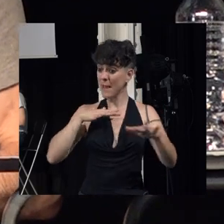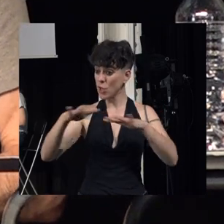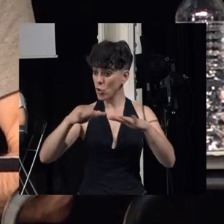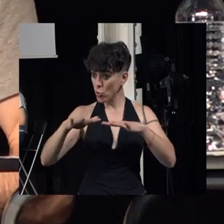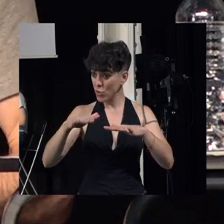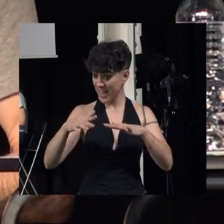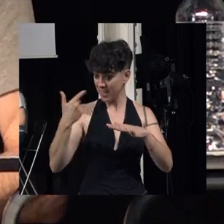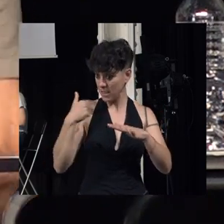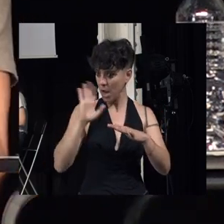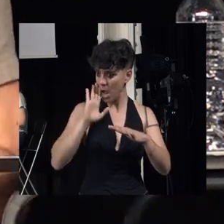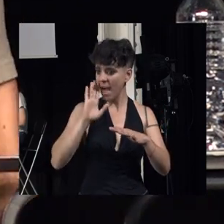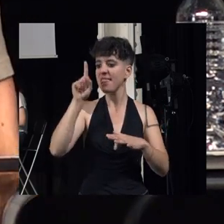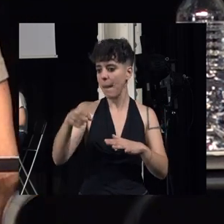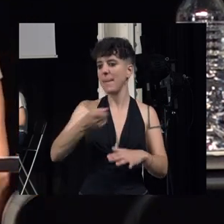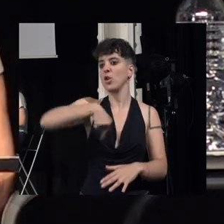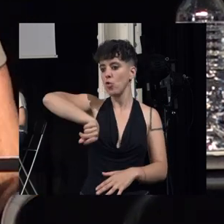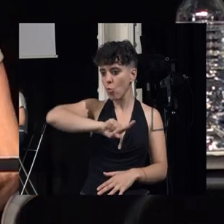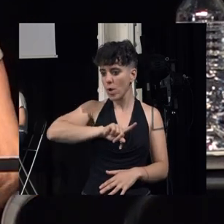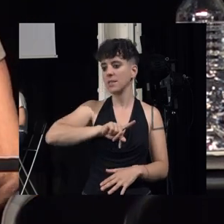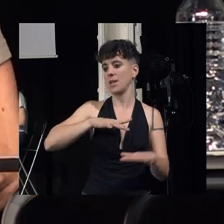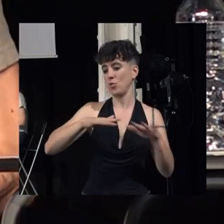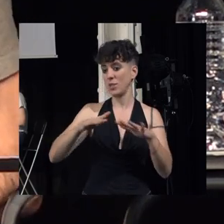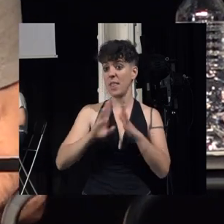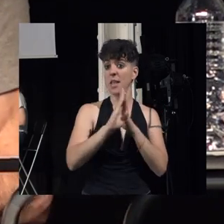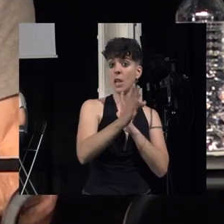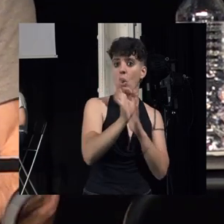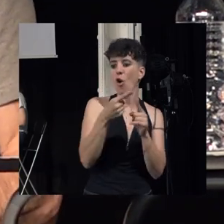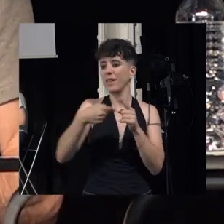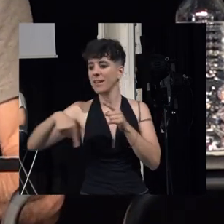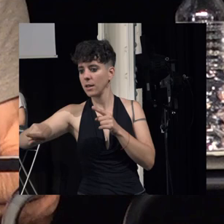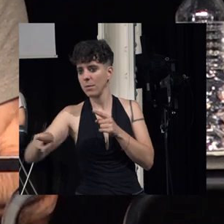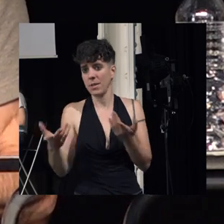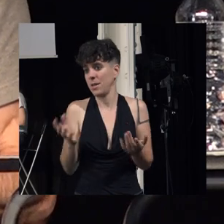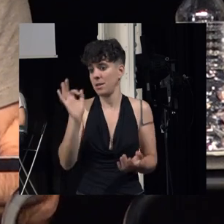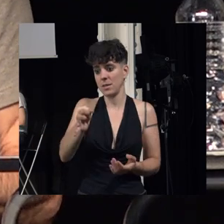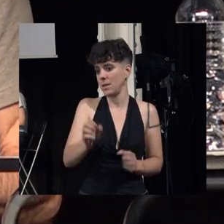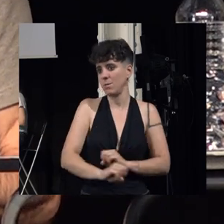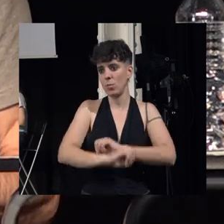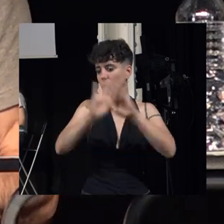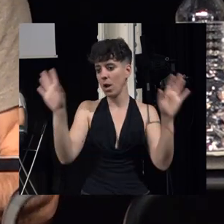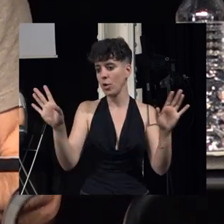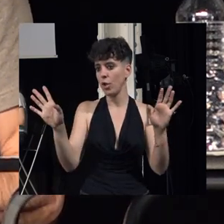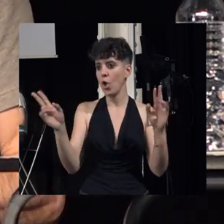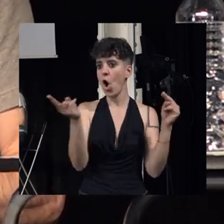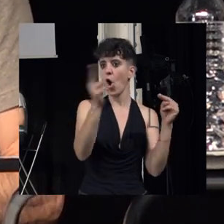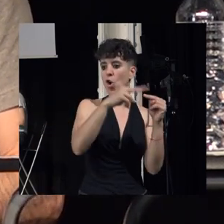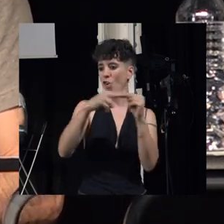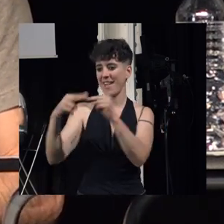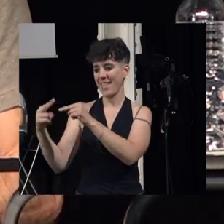nuestras luchas. Y si no directamente, indirectamente, claro que sí. Todo está conectado y